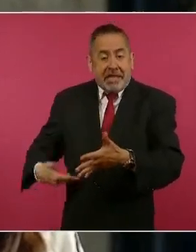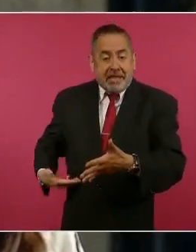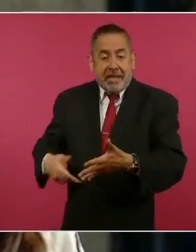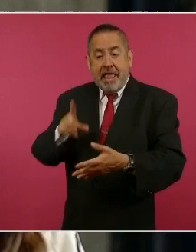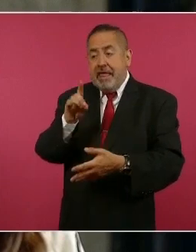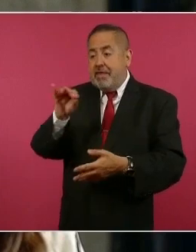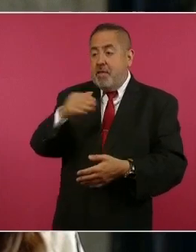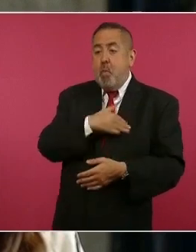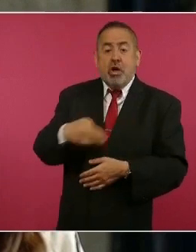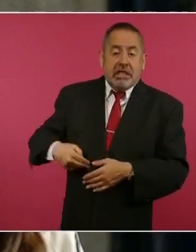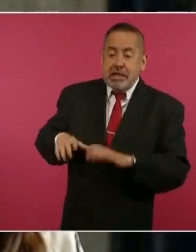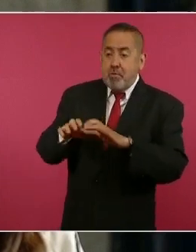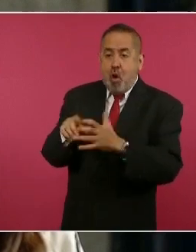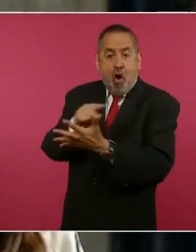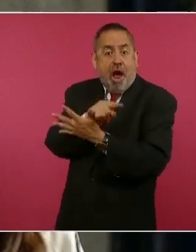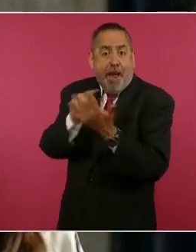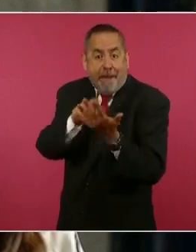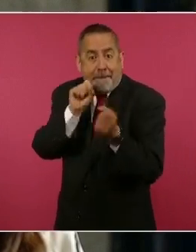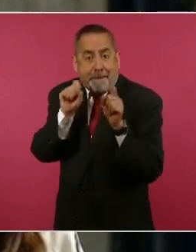Felipe Carrillo Puerto.